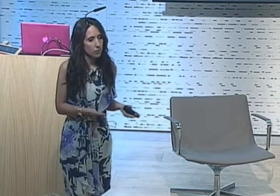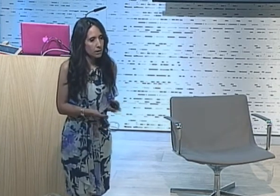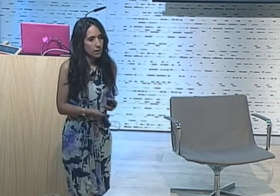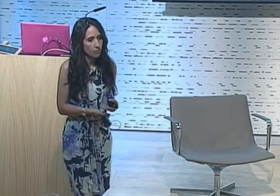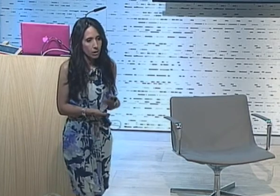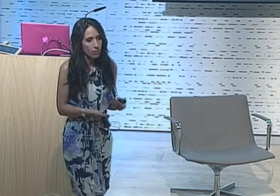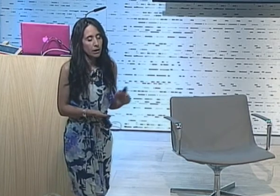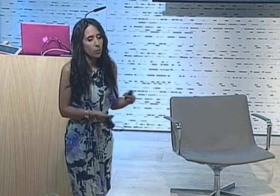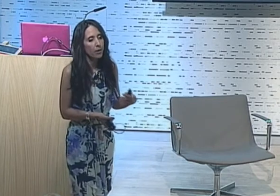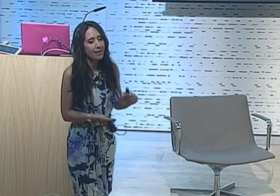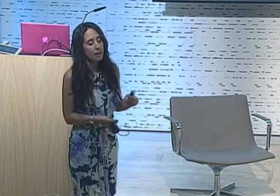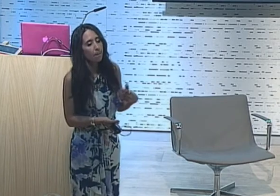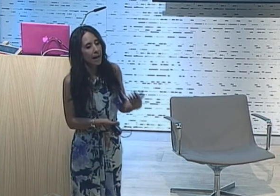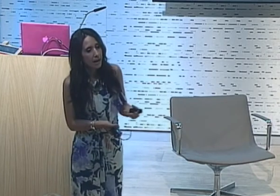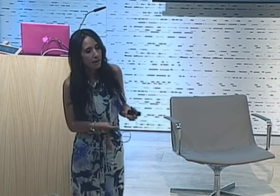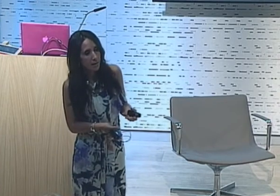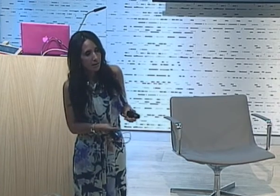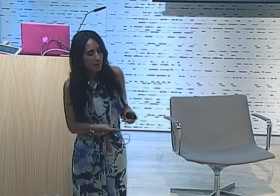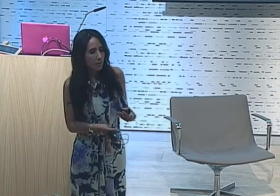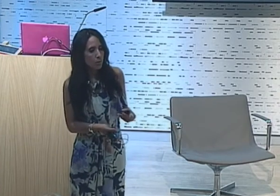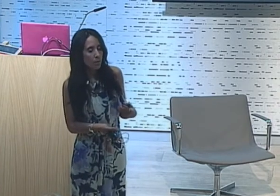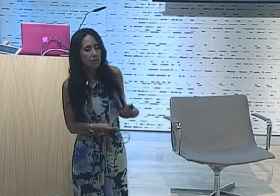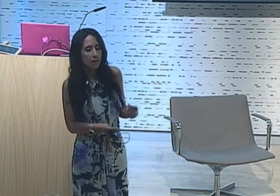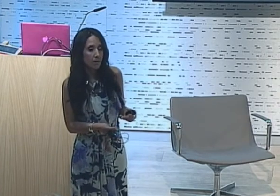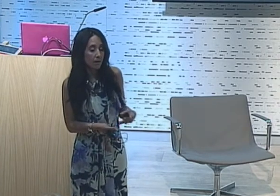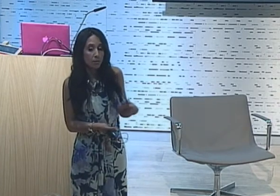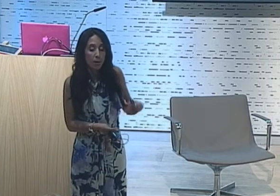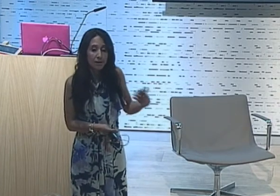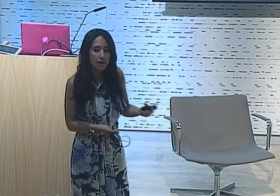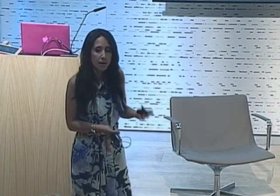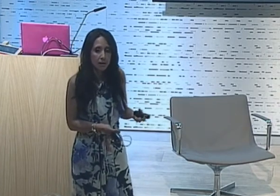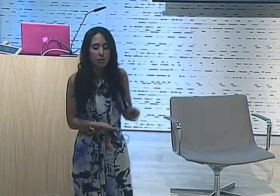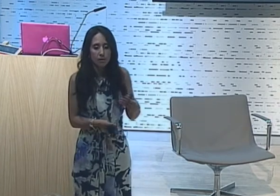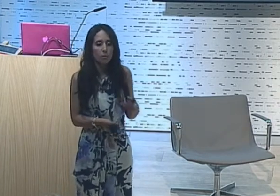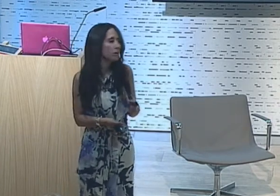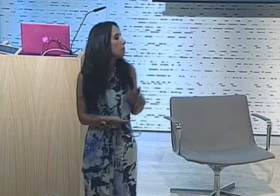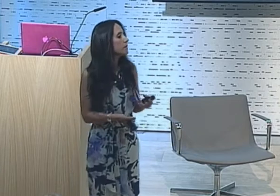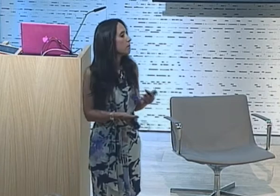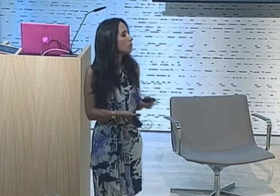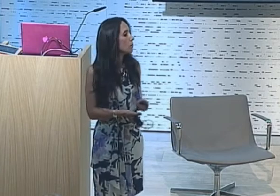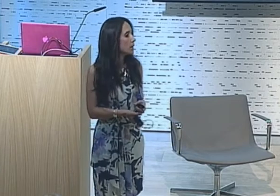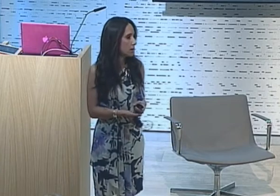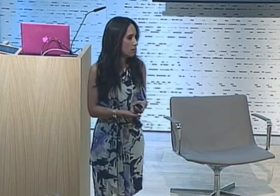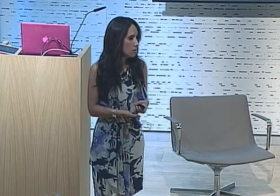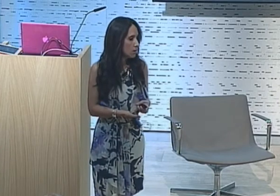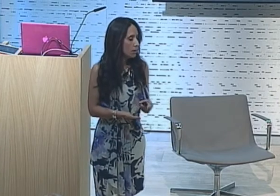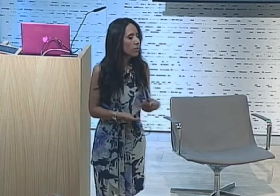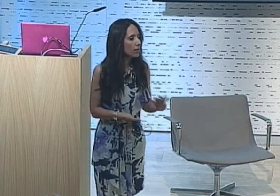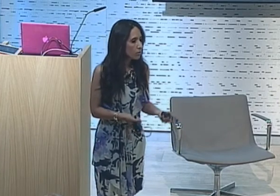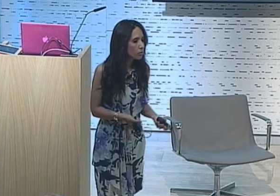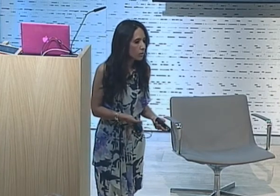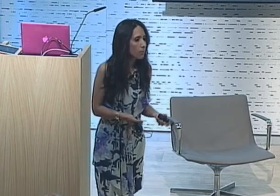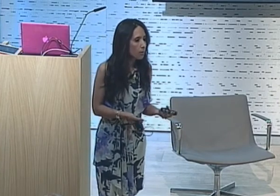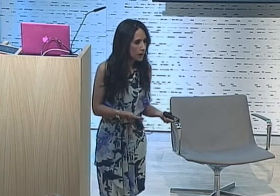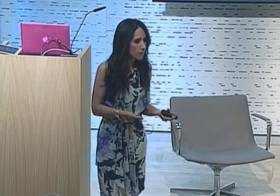tabletas nos ofrecen, bueno, el niño puede hacer prácticas mucho más interesantes. Pero más allá de eso, lo que se busca es un pensamiento crítico,